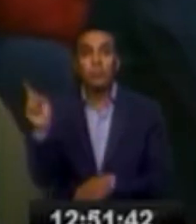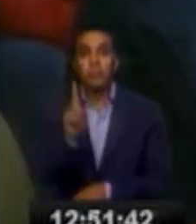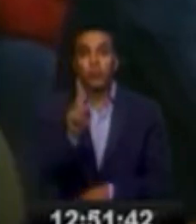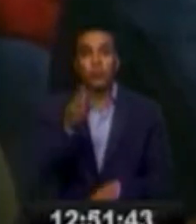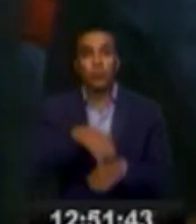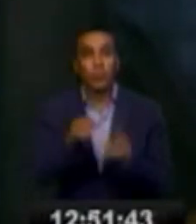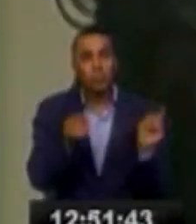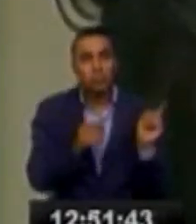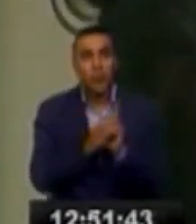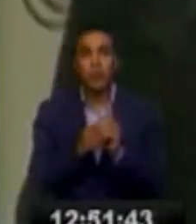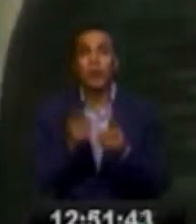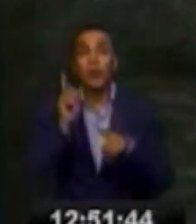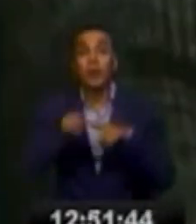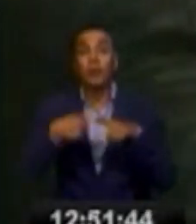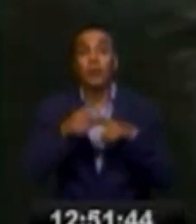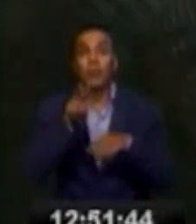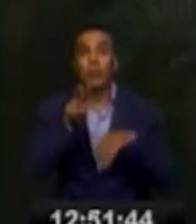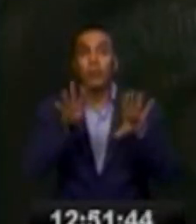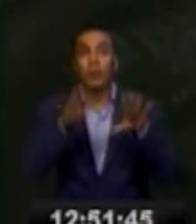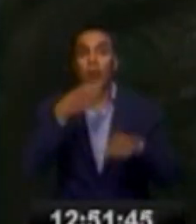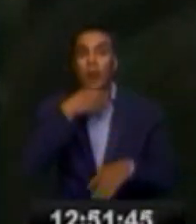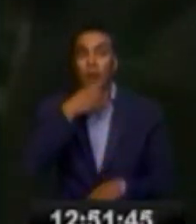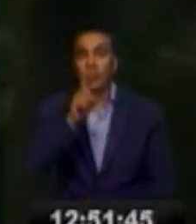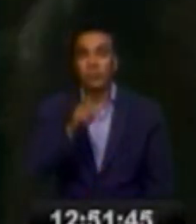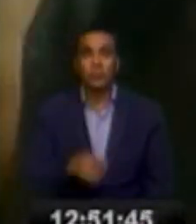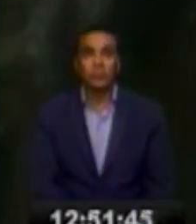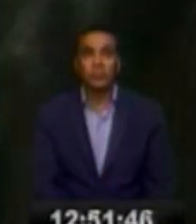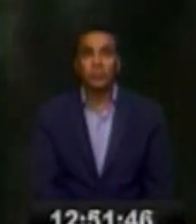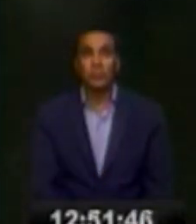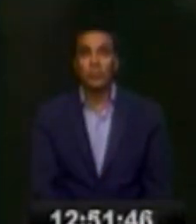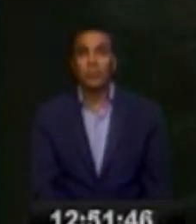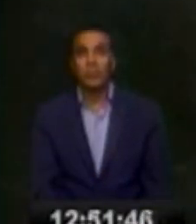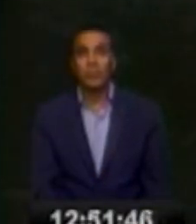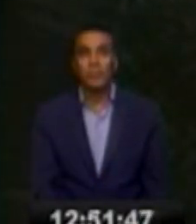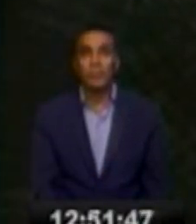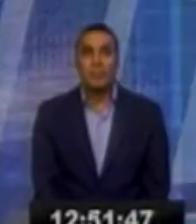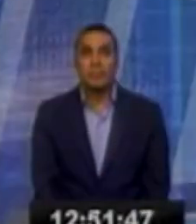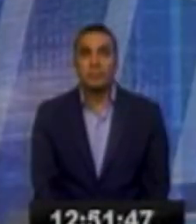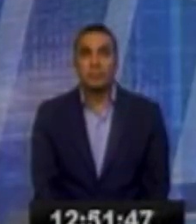en el caso Arroz Verde hasta el 29 de agosto. Fabiola Santana, TC Televisión.